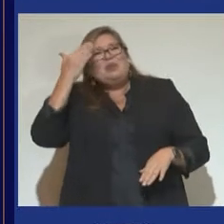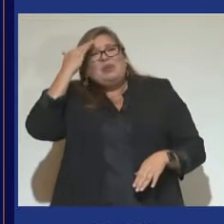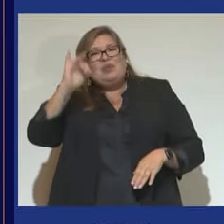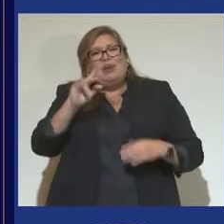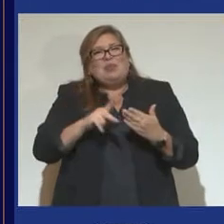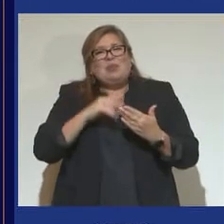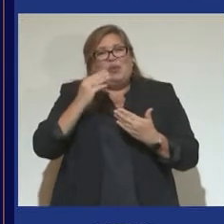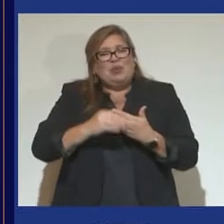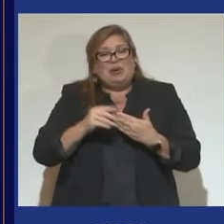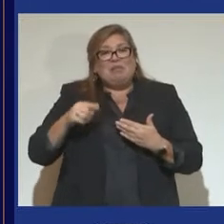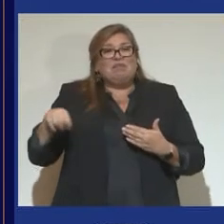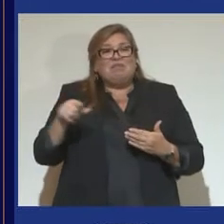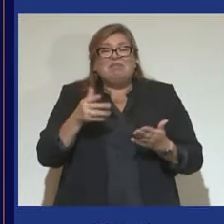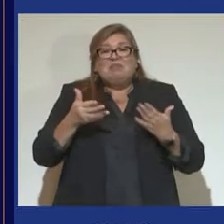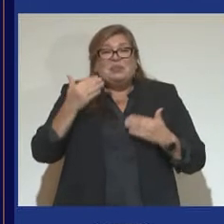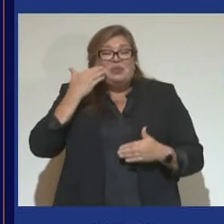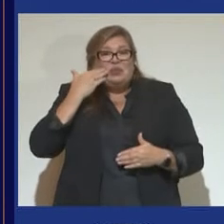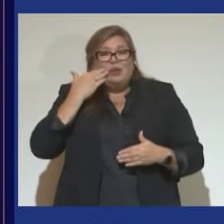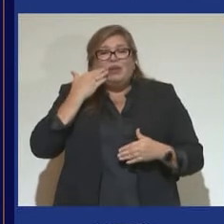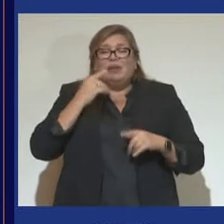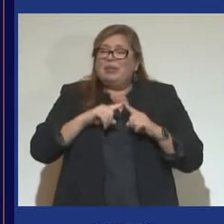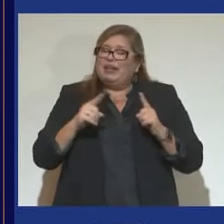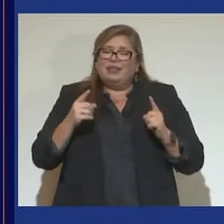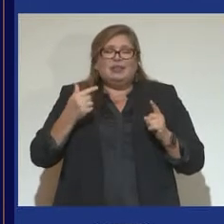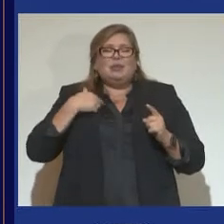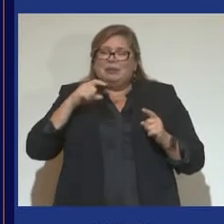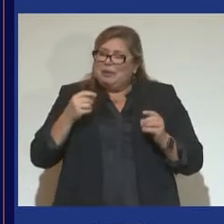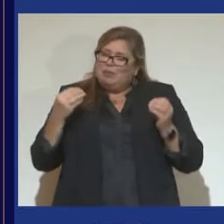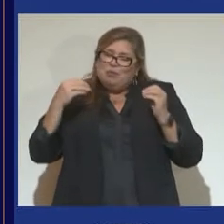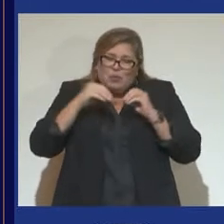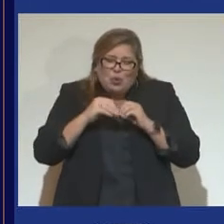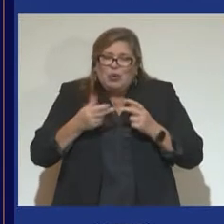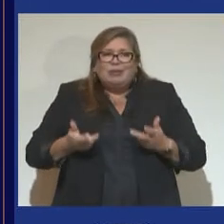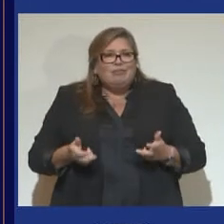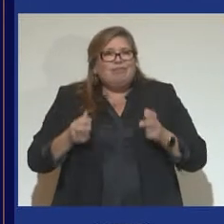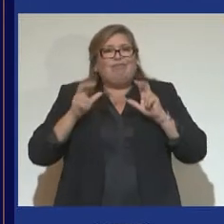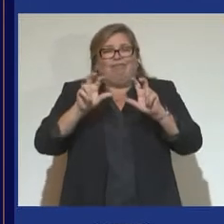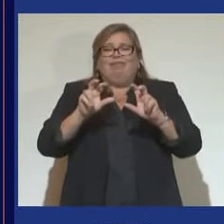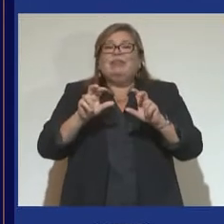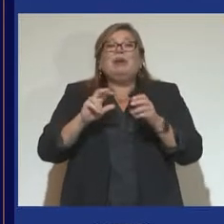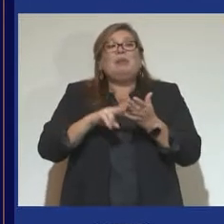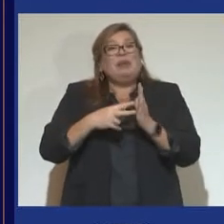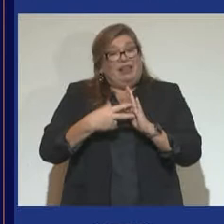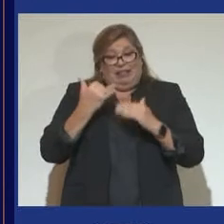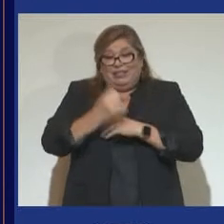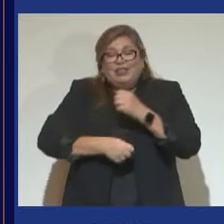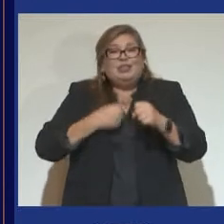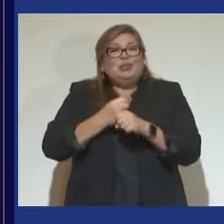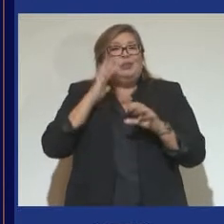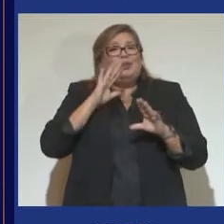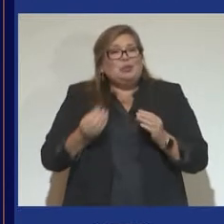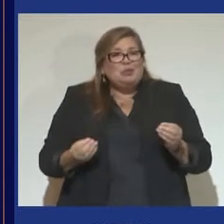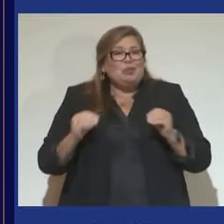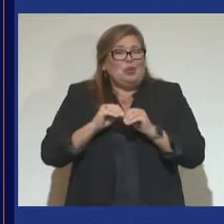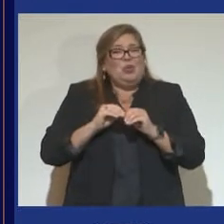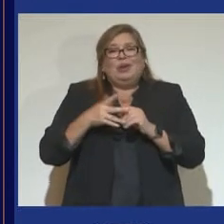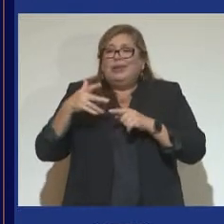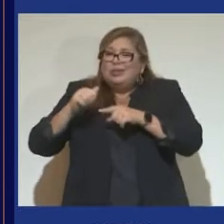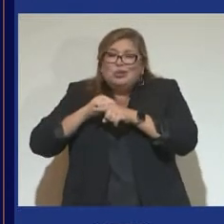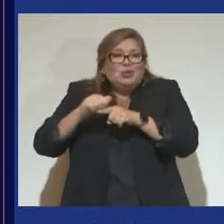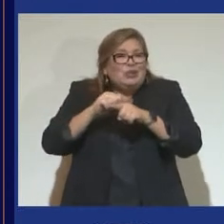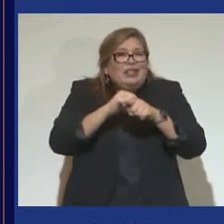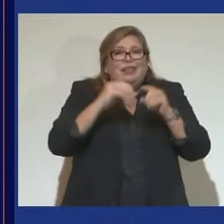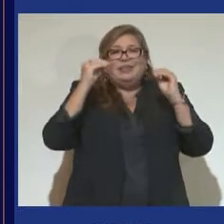son muy familiares para los familiares para ustedes pero no podemos hacer suficiente así que este año haremos pagos adicionales para tener más